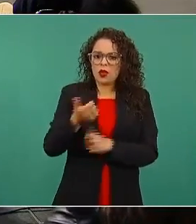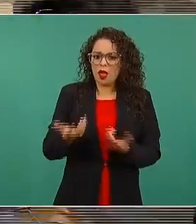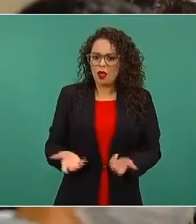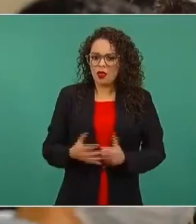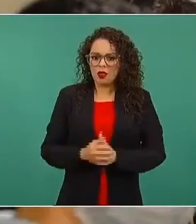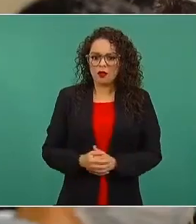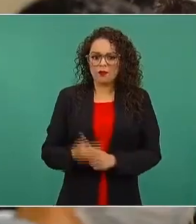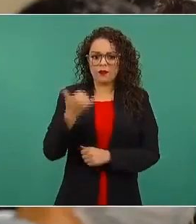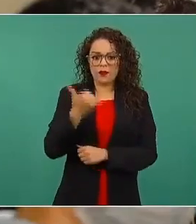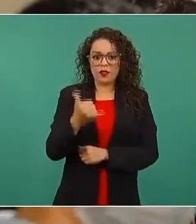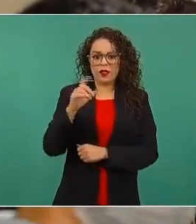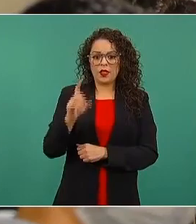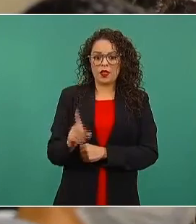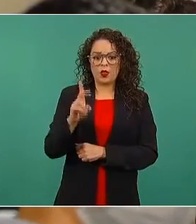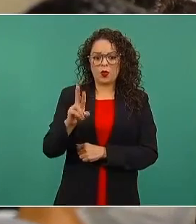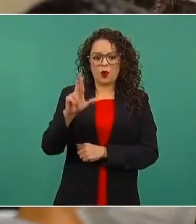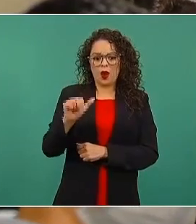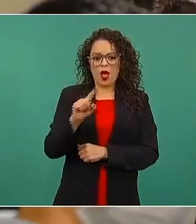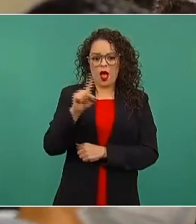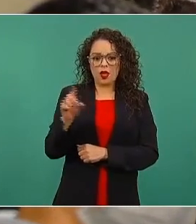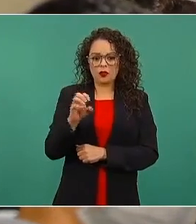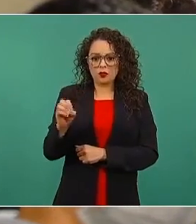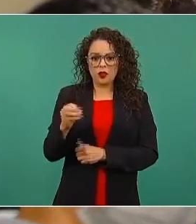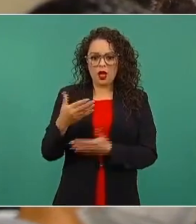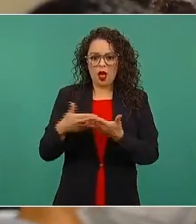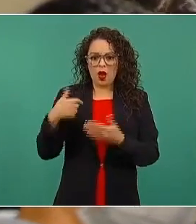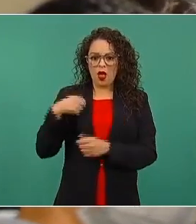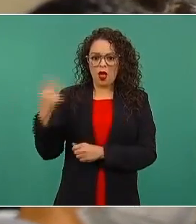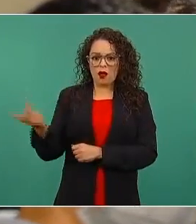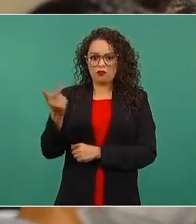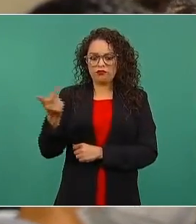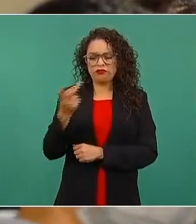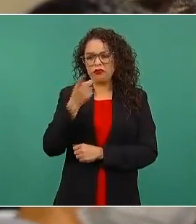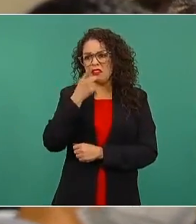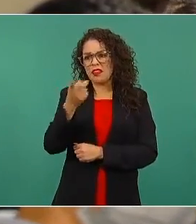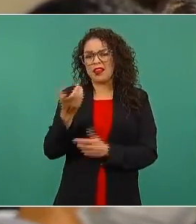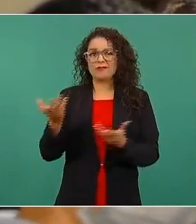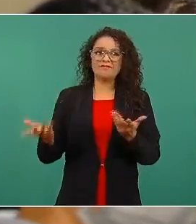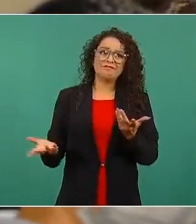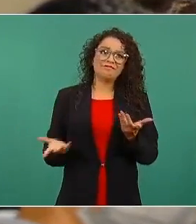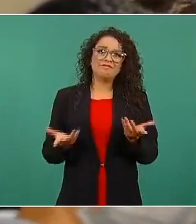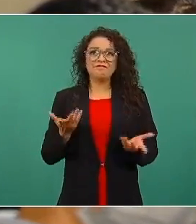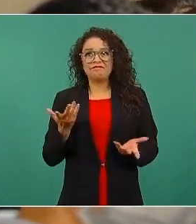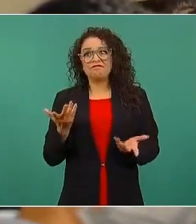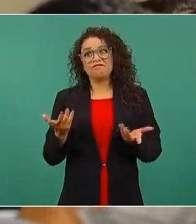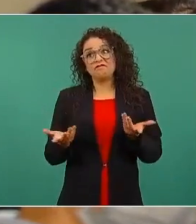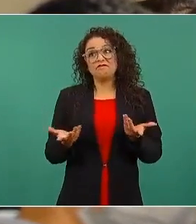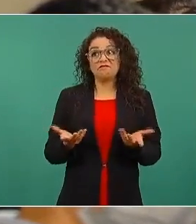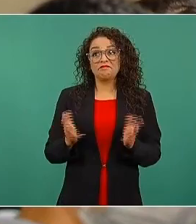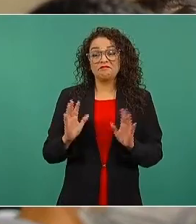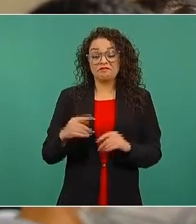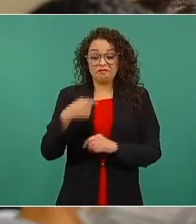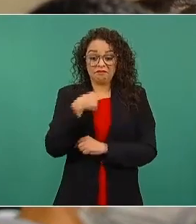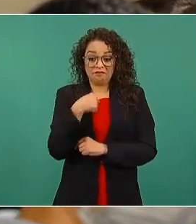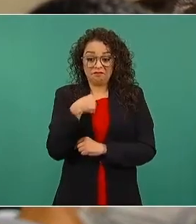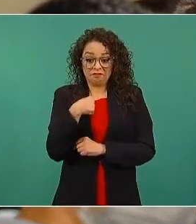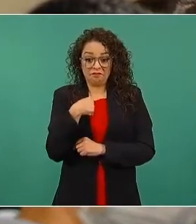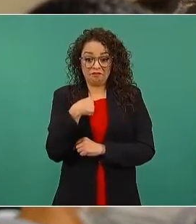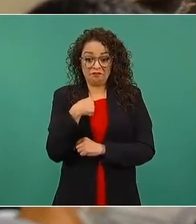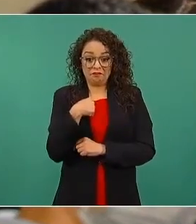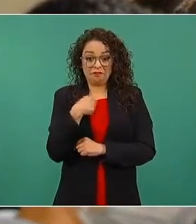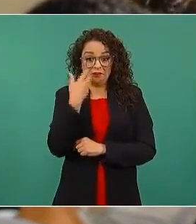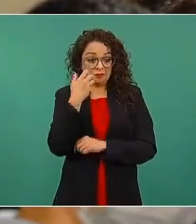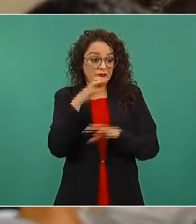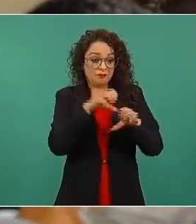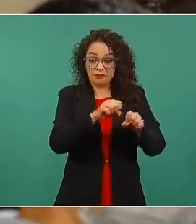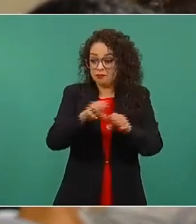Durazo, no tampoco. Ahora que le pregunté, dice, pues, pues yo no voy a perseguir también a nadie, etcétera.